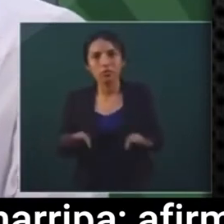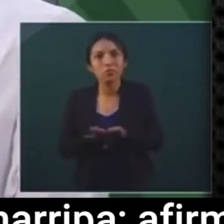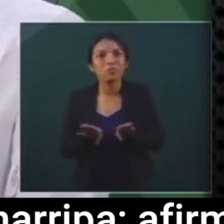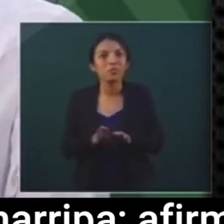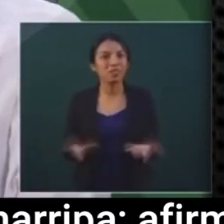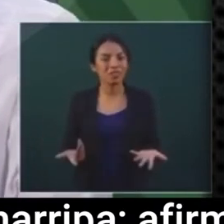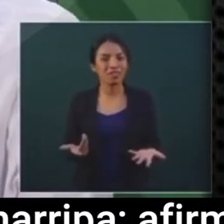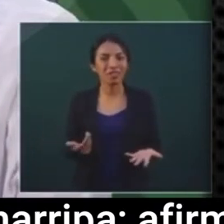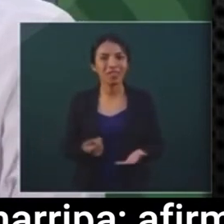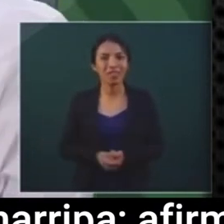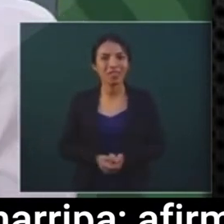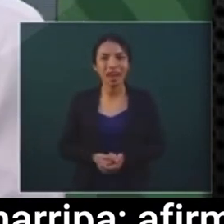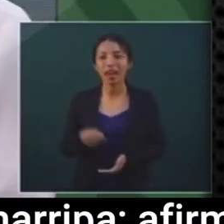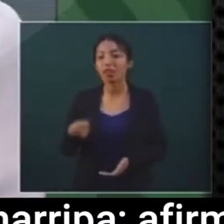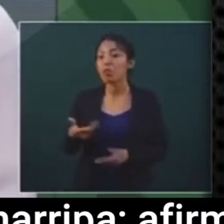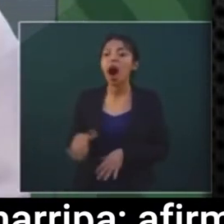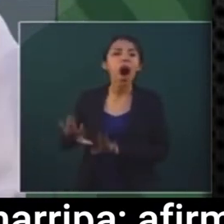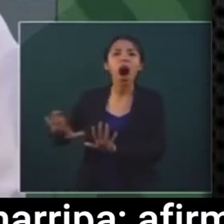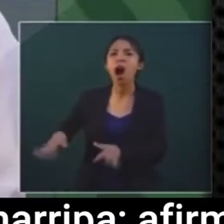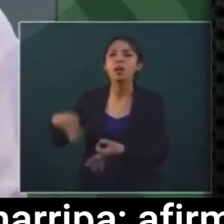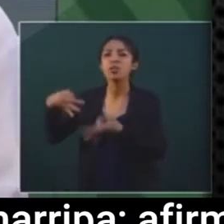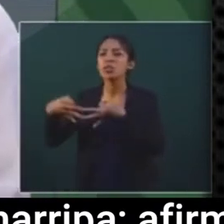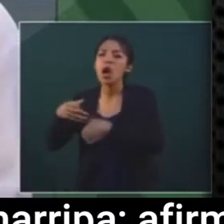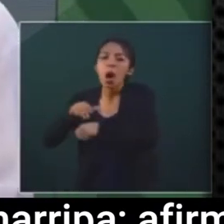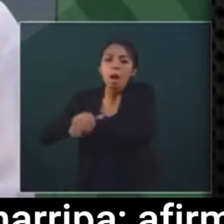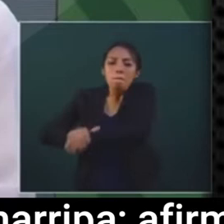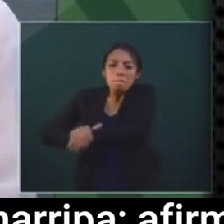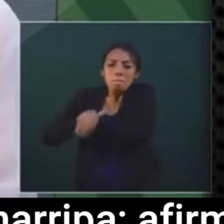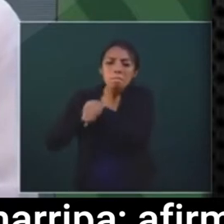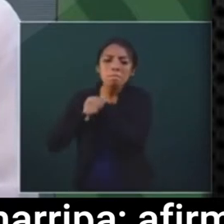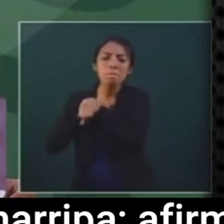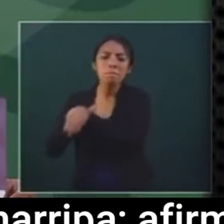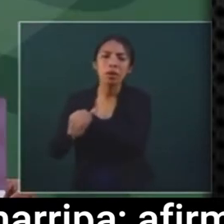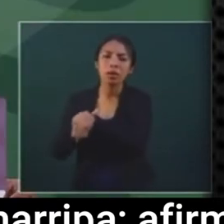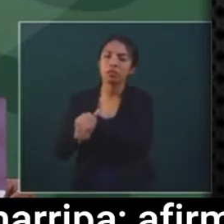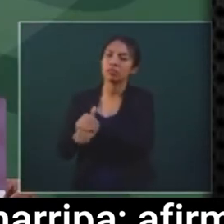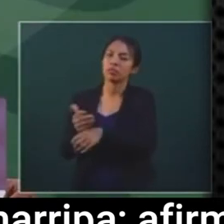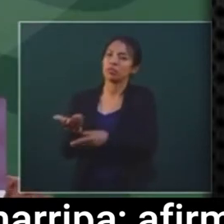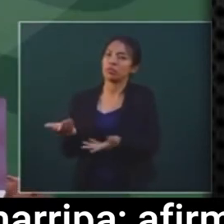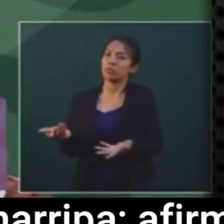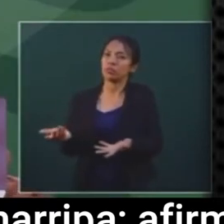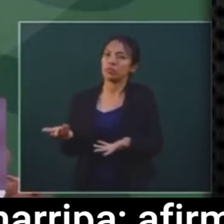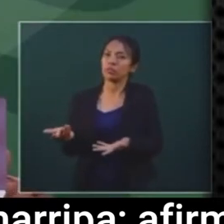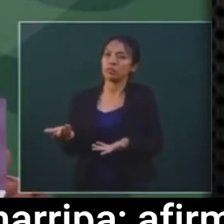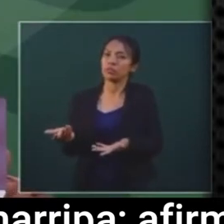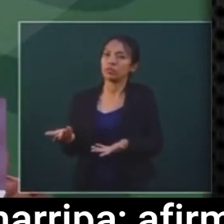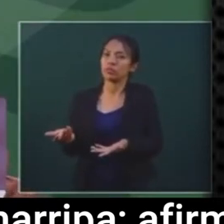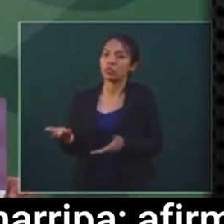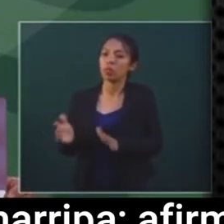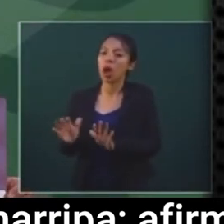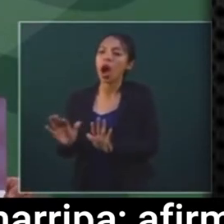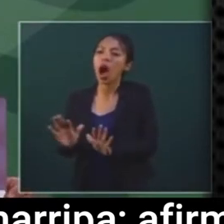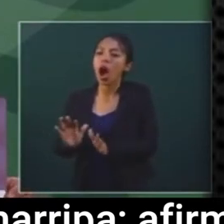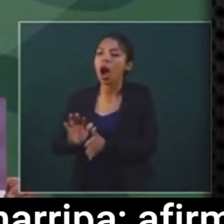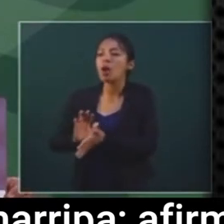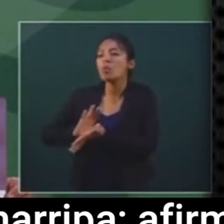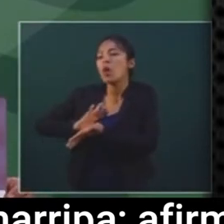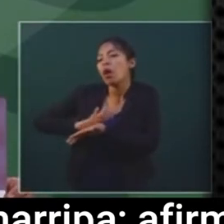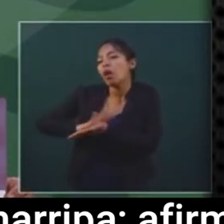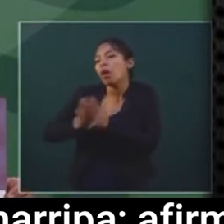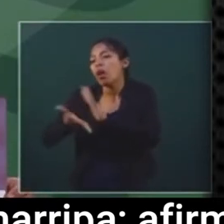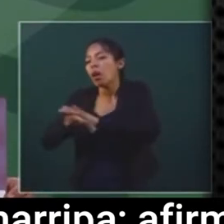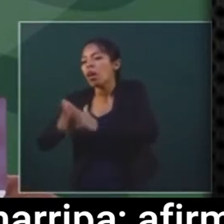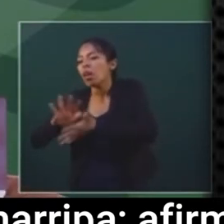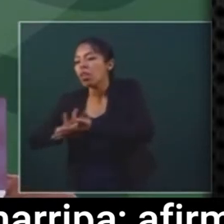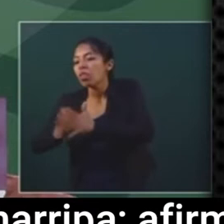carlos zamarripa aguirre insistió en que al sumar 11 años en el cargo debe ser sustituido por sus nuevos resultados el mandatario